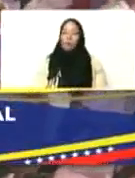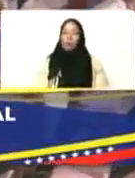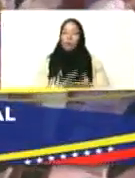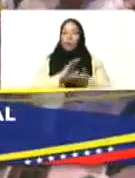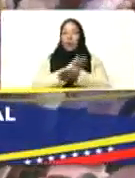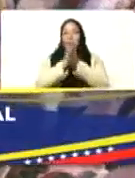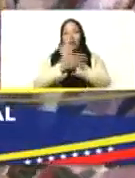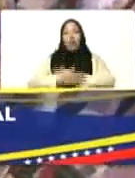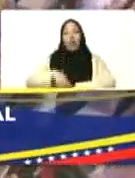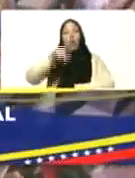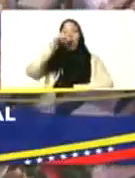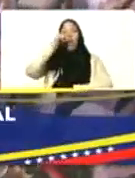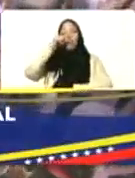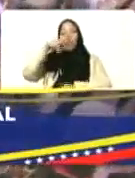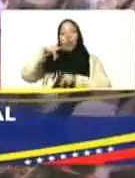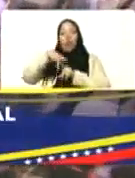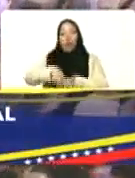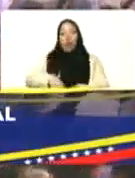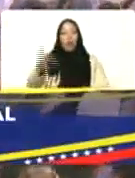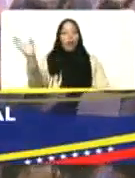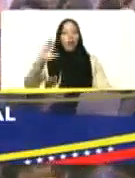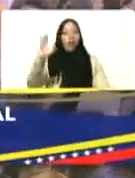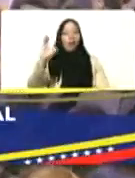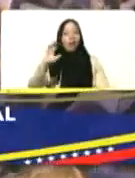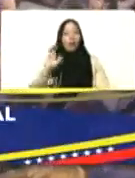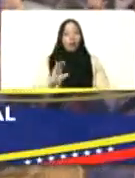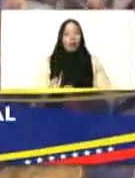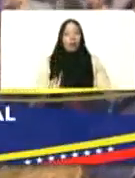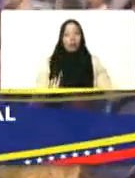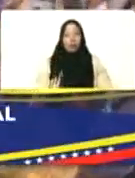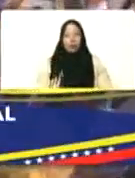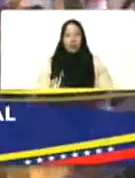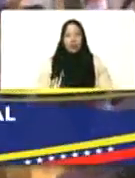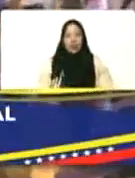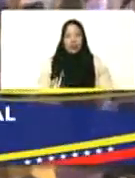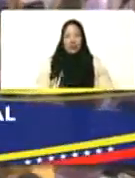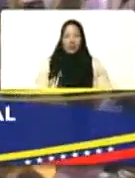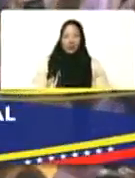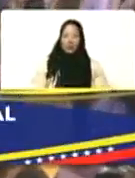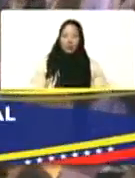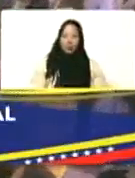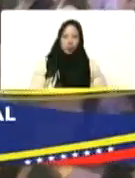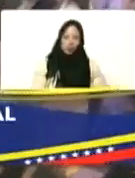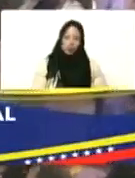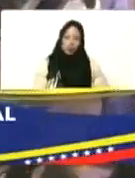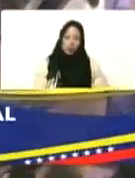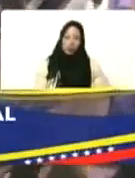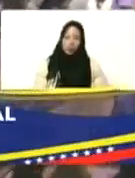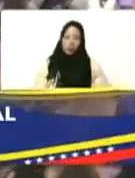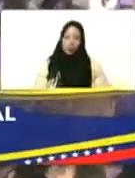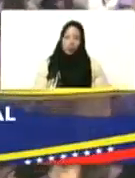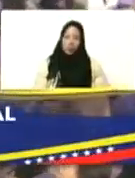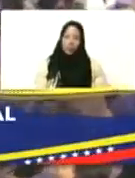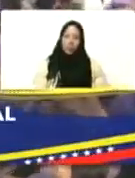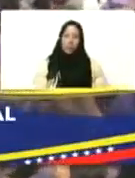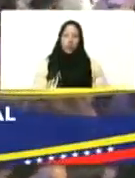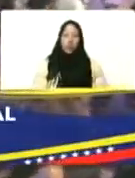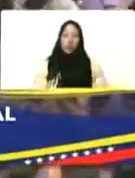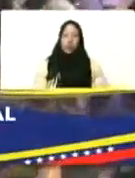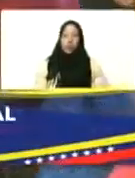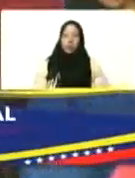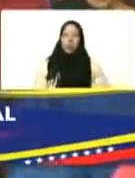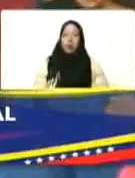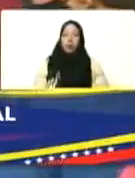Erradicación del machismo en Caracas. Vea eso. ¿Me lo entregas a mí? Se lo doy con el alma. Para ver, mira, aquí está.